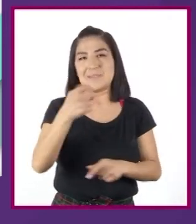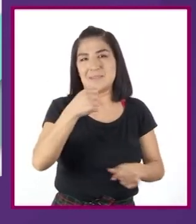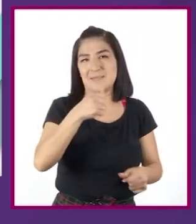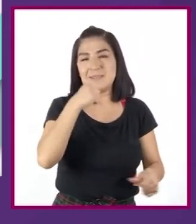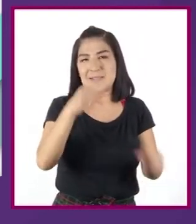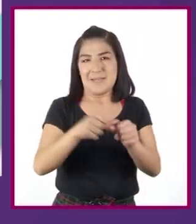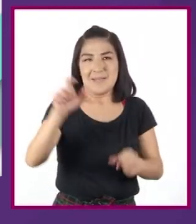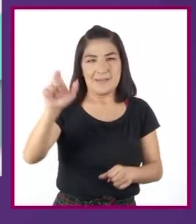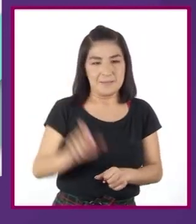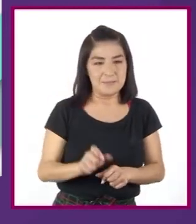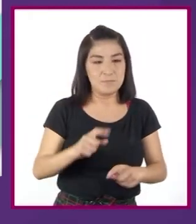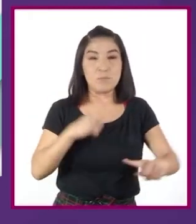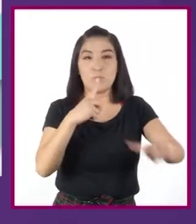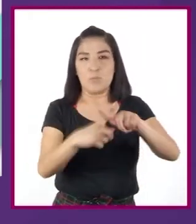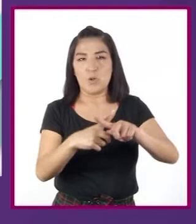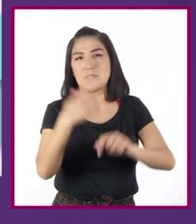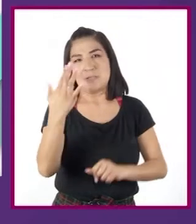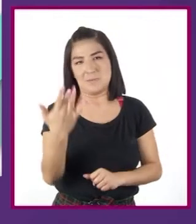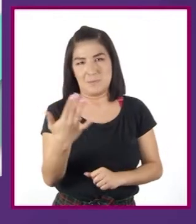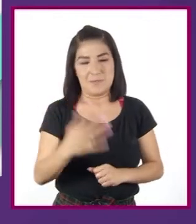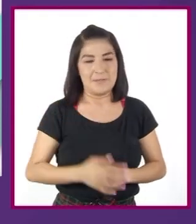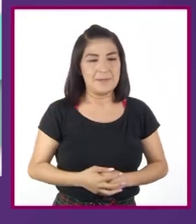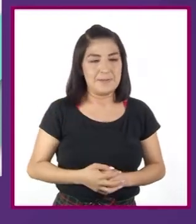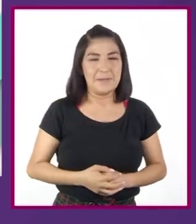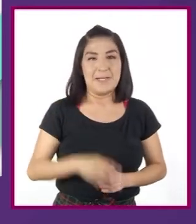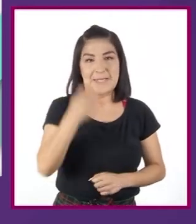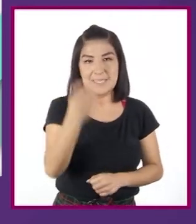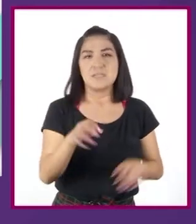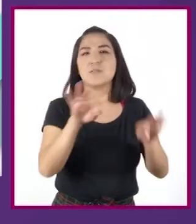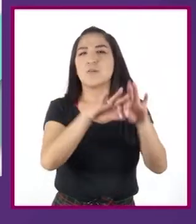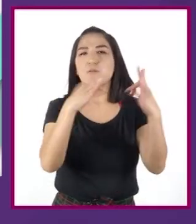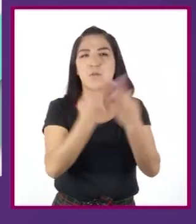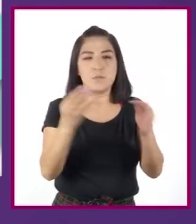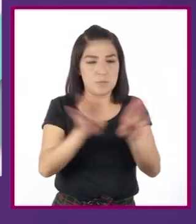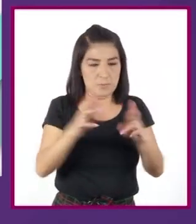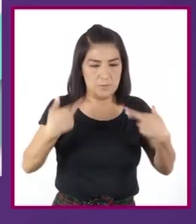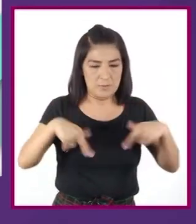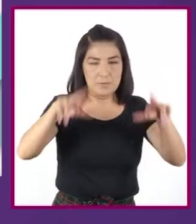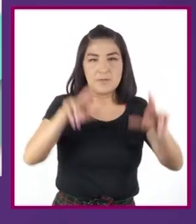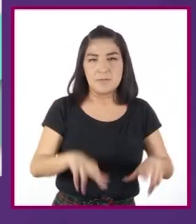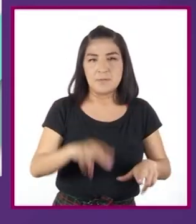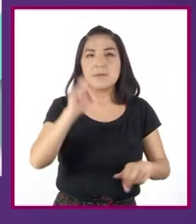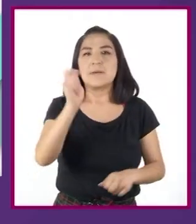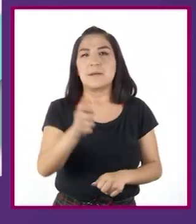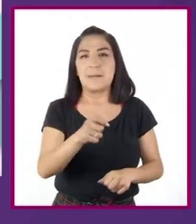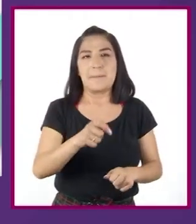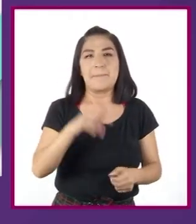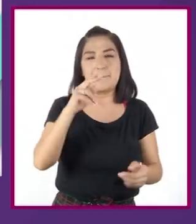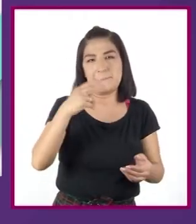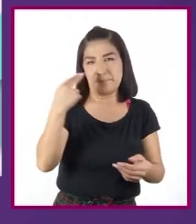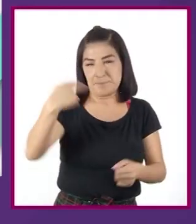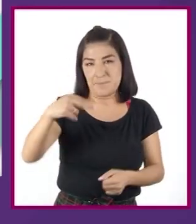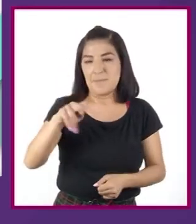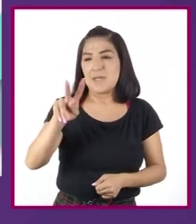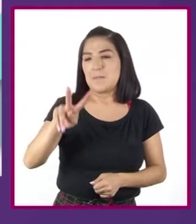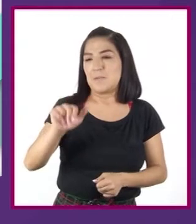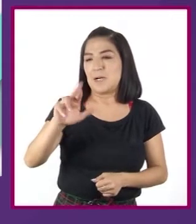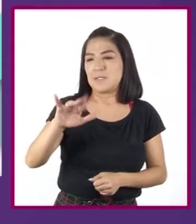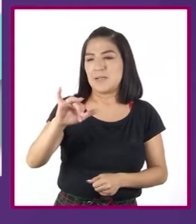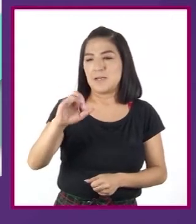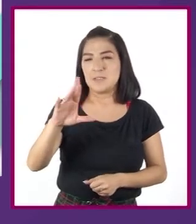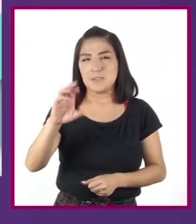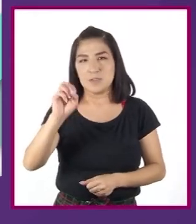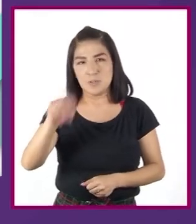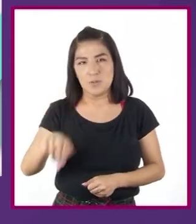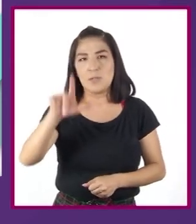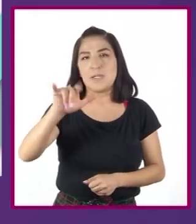se multiplica por 50. A esta forma de expresarlos se le llama variación lineal. Y